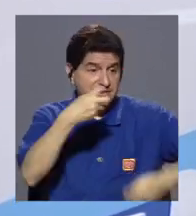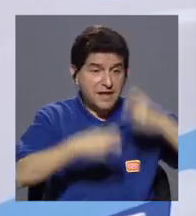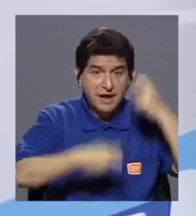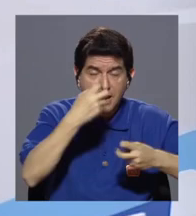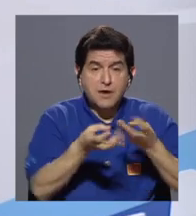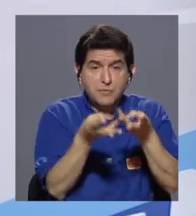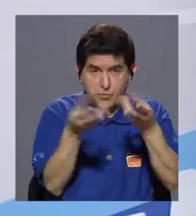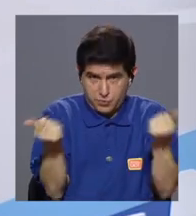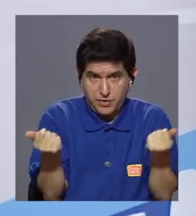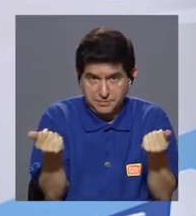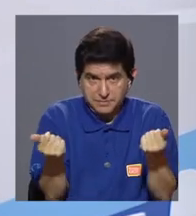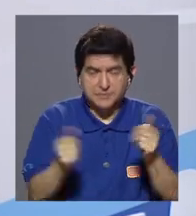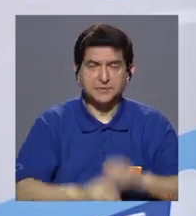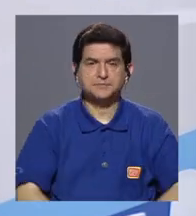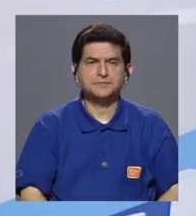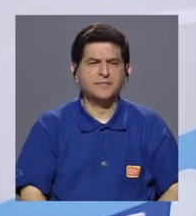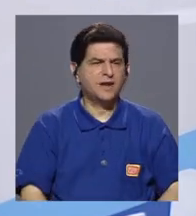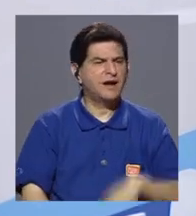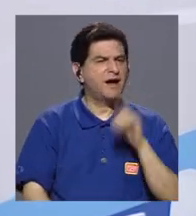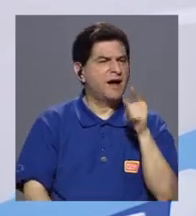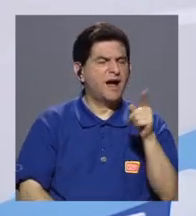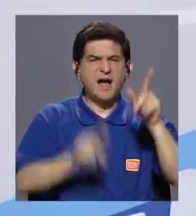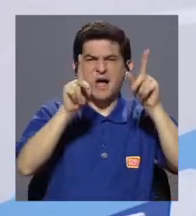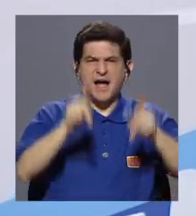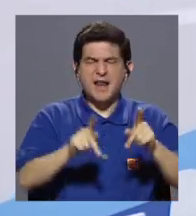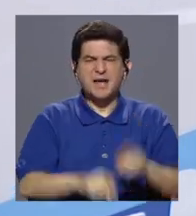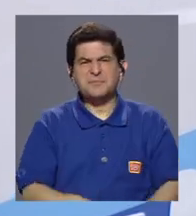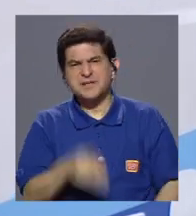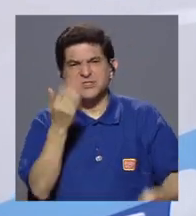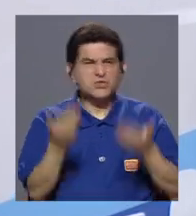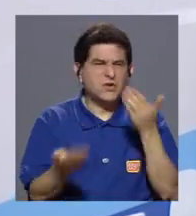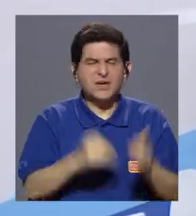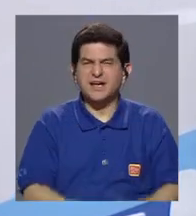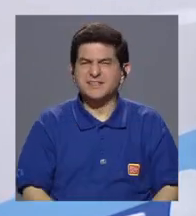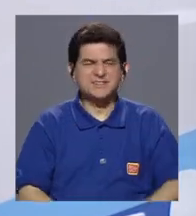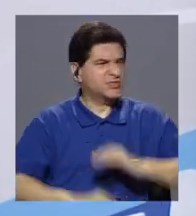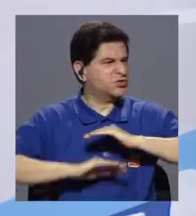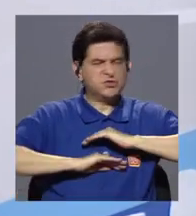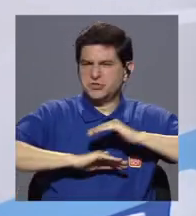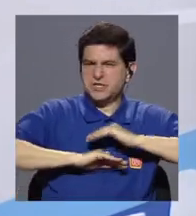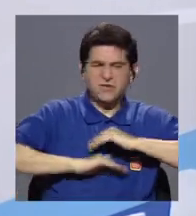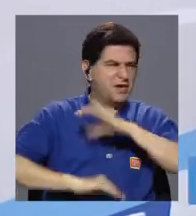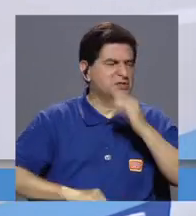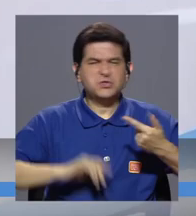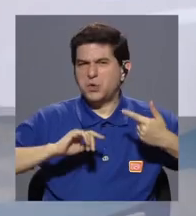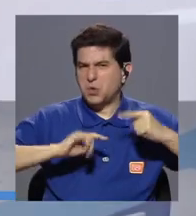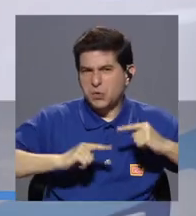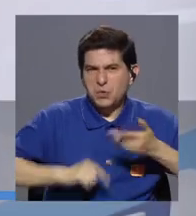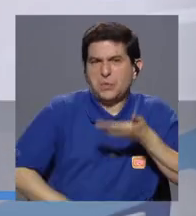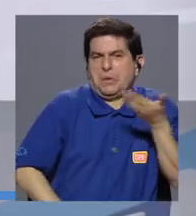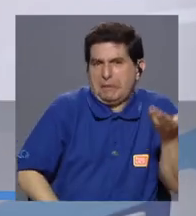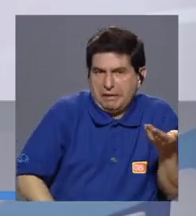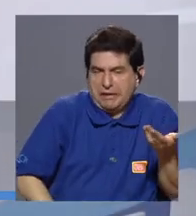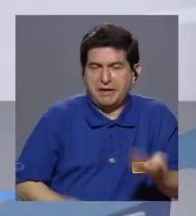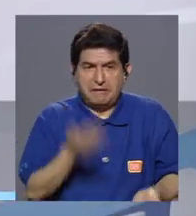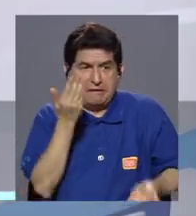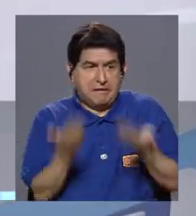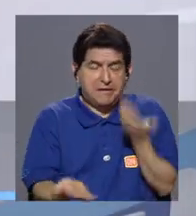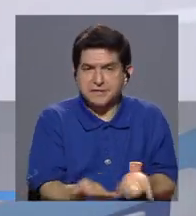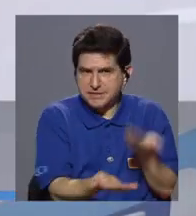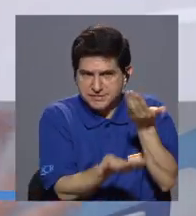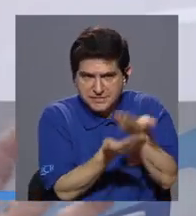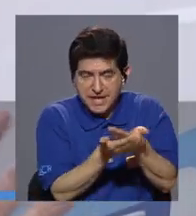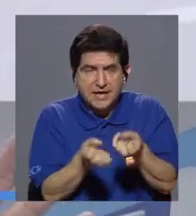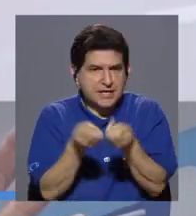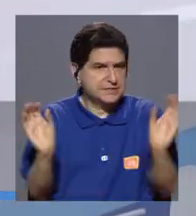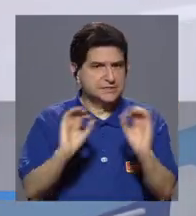problema que quieren solucionar qué es lo que a la gente les duele o las instancias facciones que hay alrededor de lo que podrían ofrecer